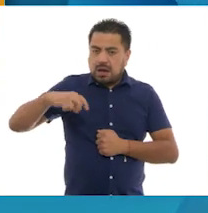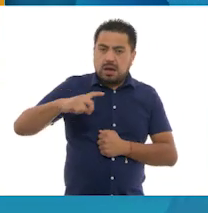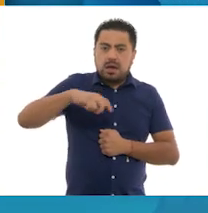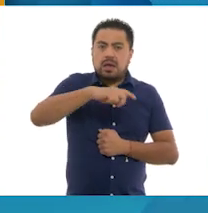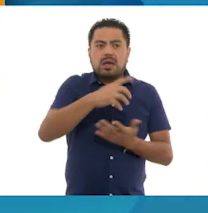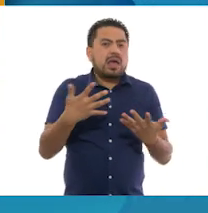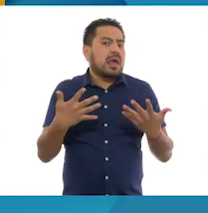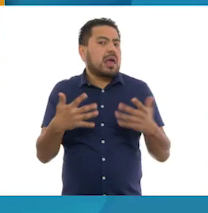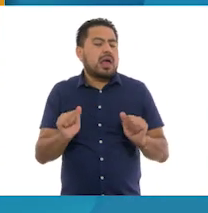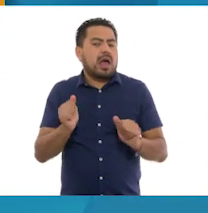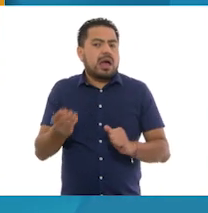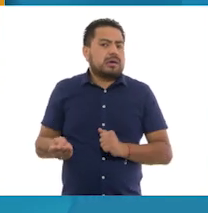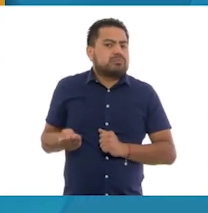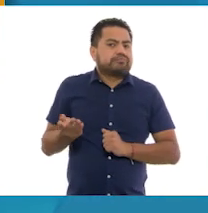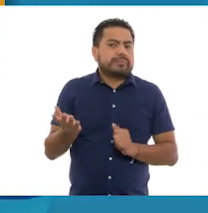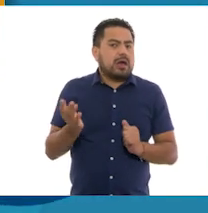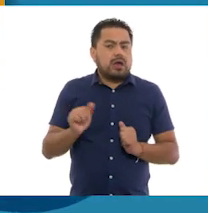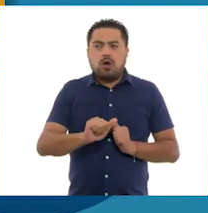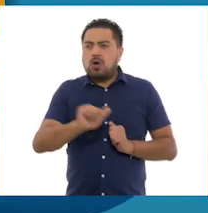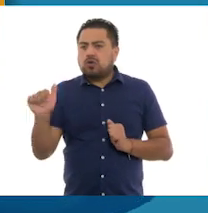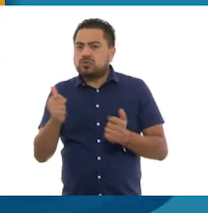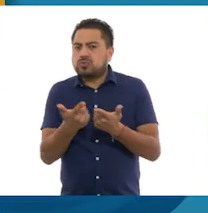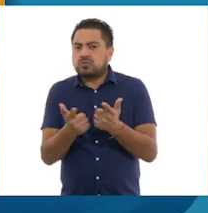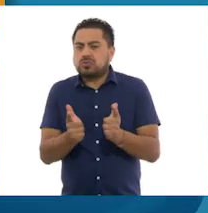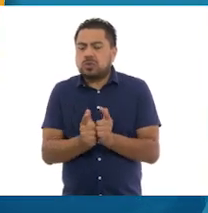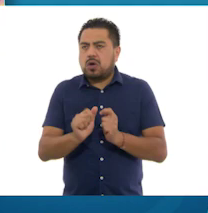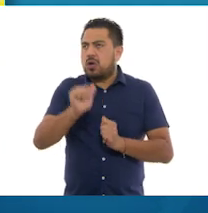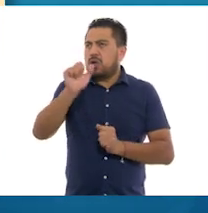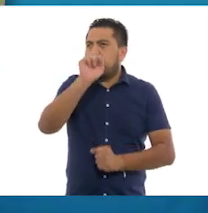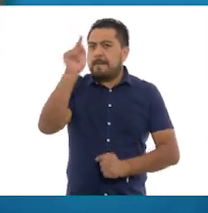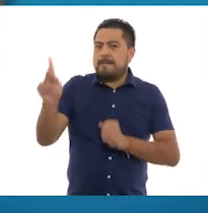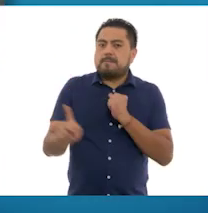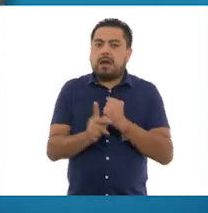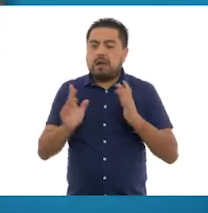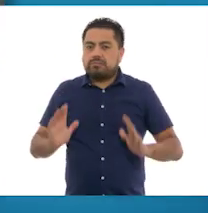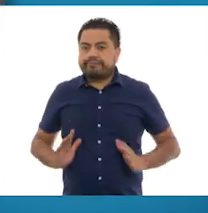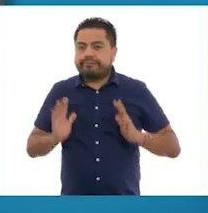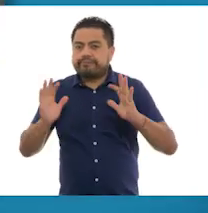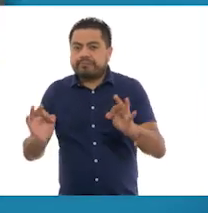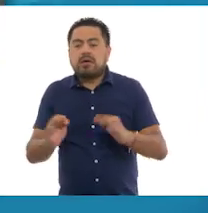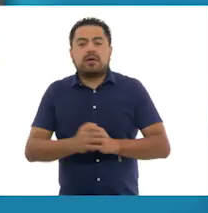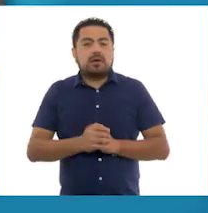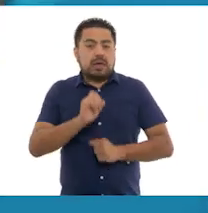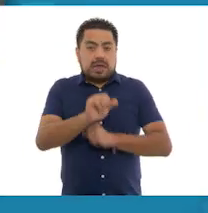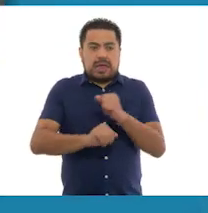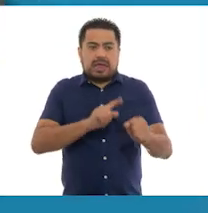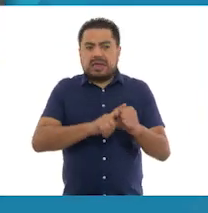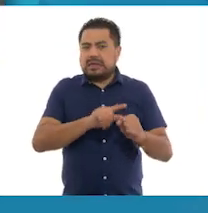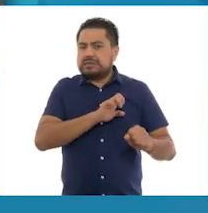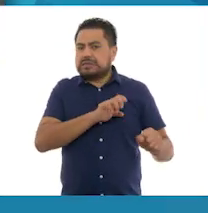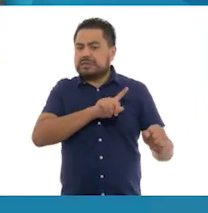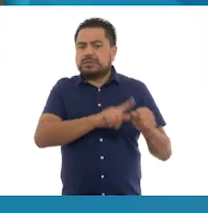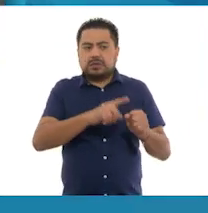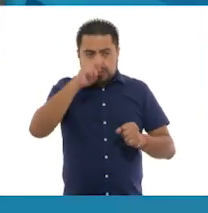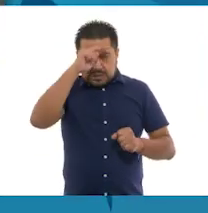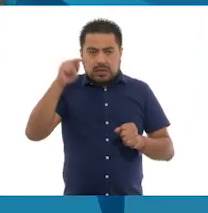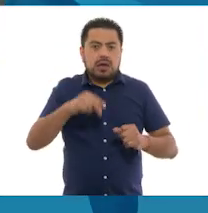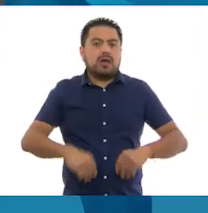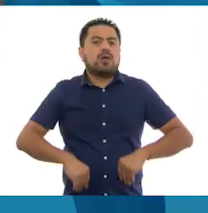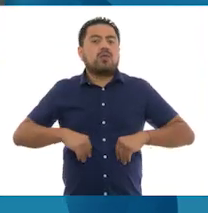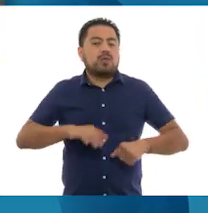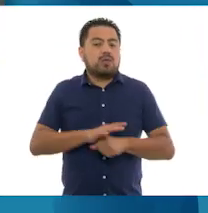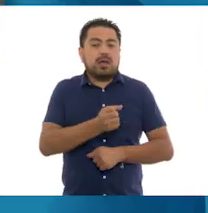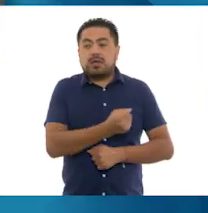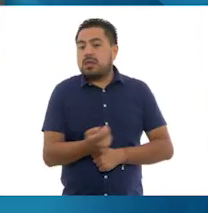que ya están asignados a otros géneros de otros países. Las especies que exclusivamente habitaron en México son